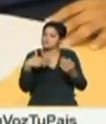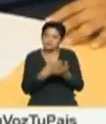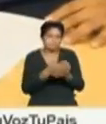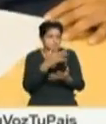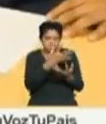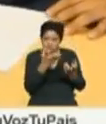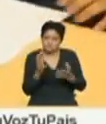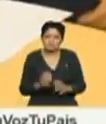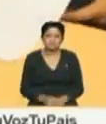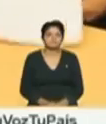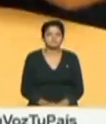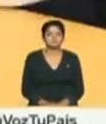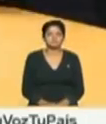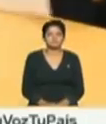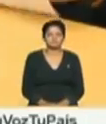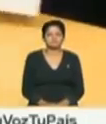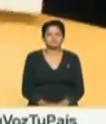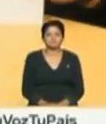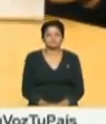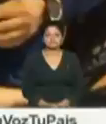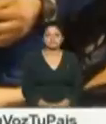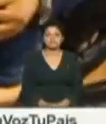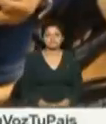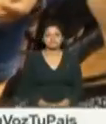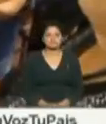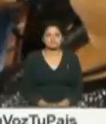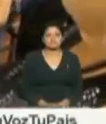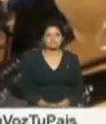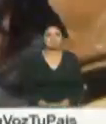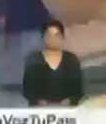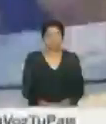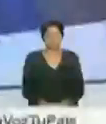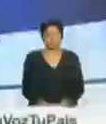emprendedores de las zonas. Carolina Díaz, Noticiero Ciudadano.